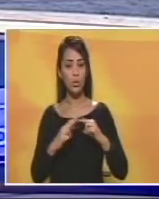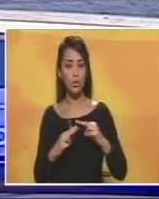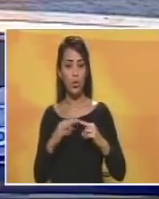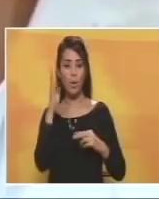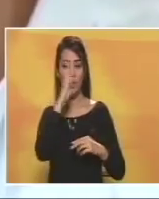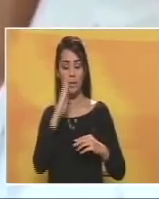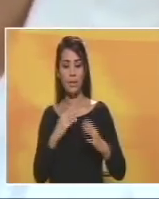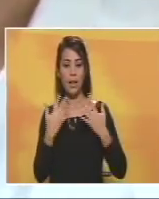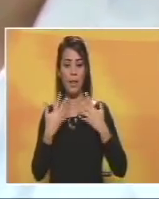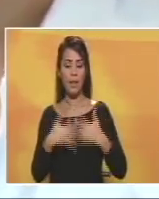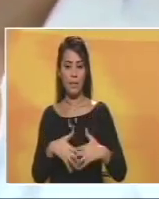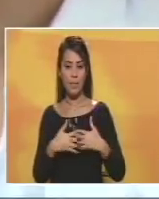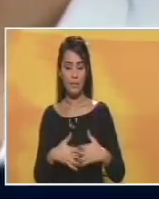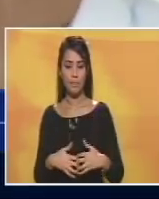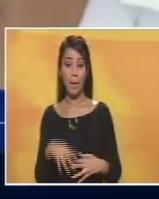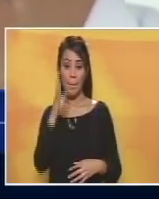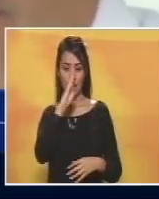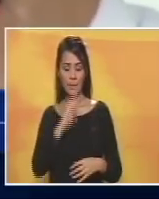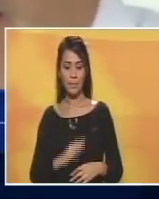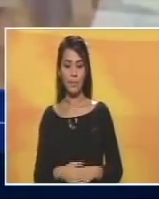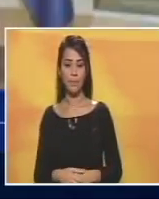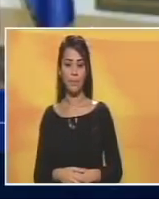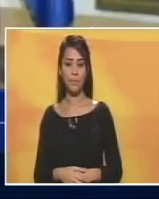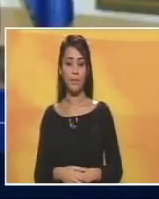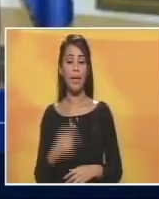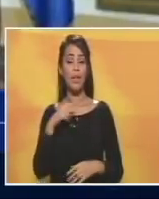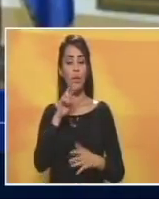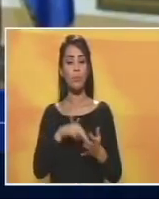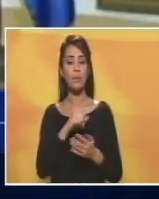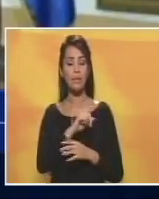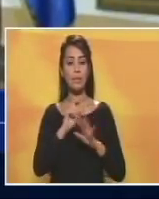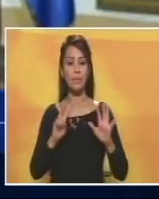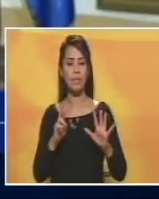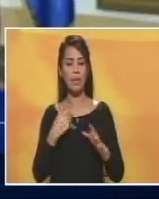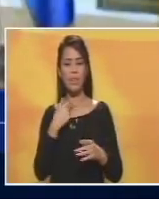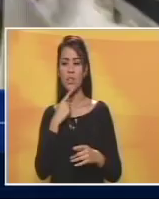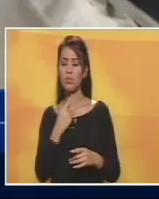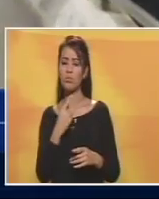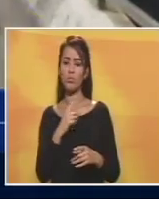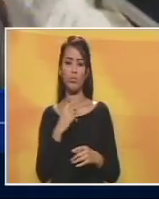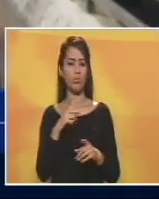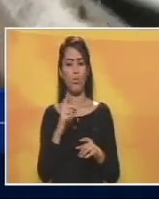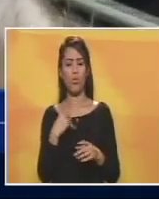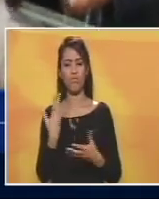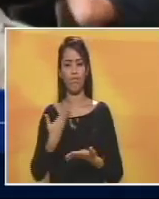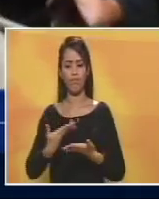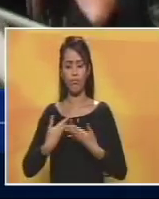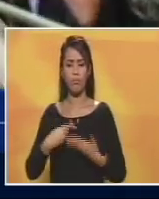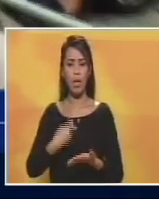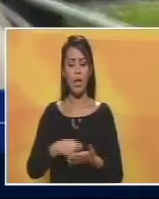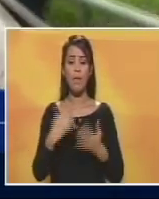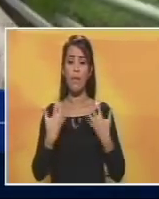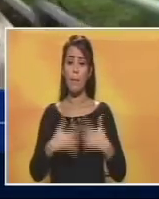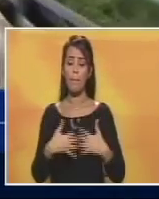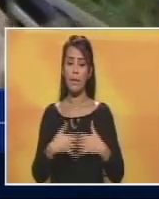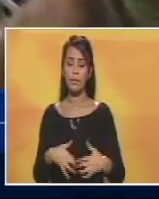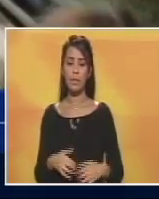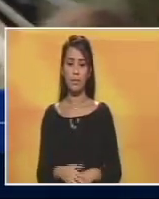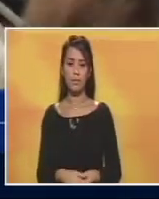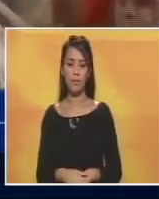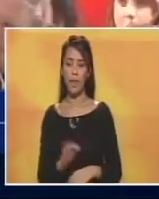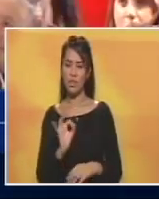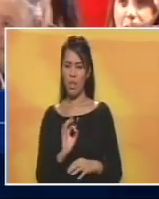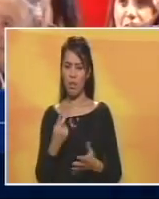Odebrecht. Funes, aislado en Nicaragua desde 2016, negó en redes sociales haber recibido dinero de la empresa brasilera. De esta